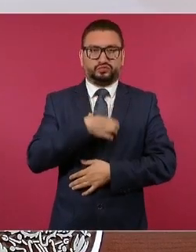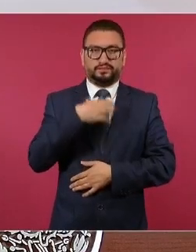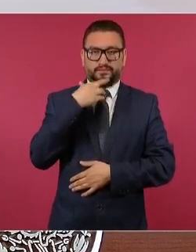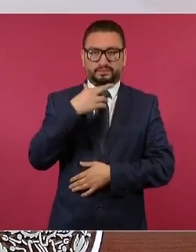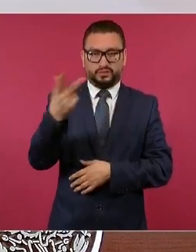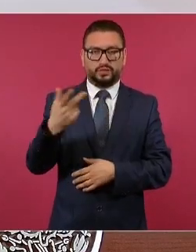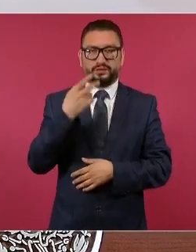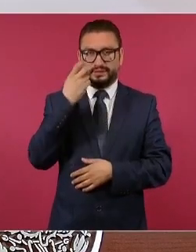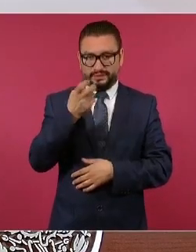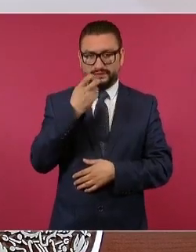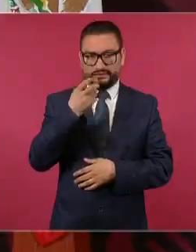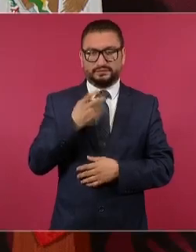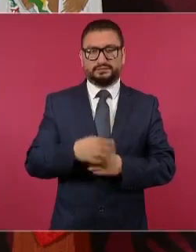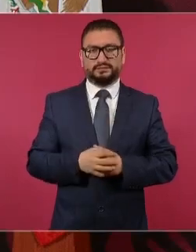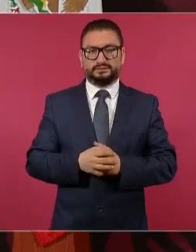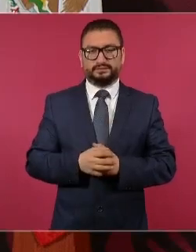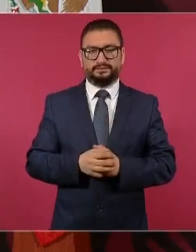Eso es lo que está